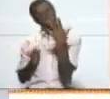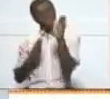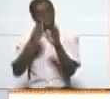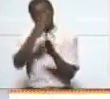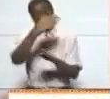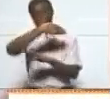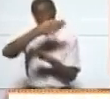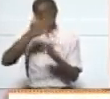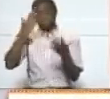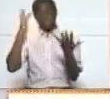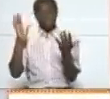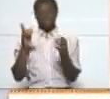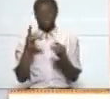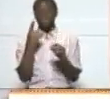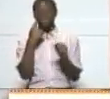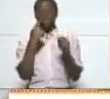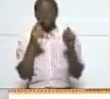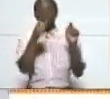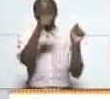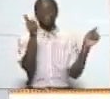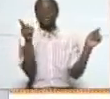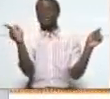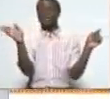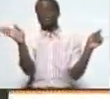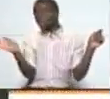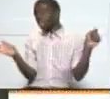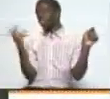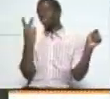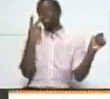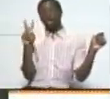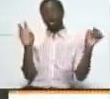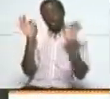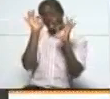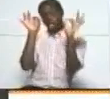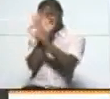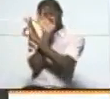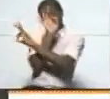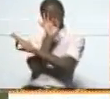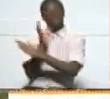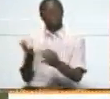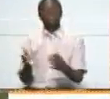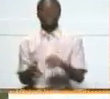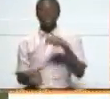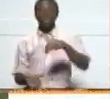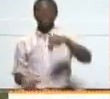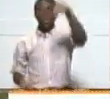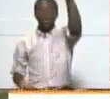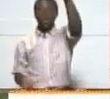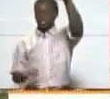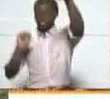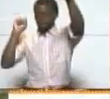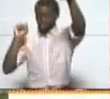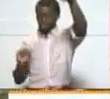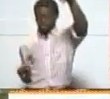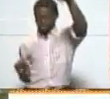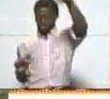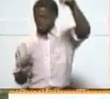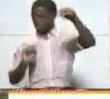Sería que uno lo vio doble. Ya va, ya va. Norte, sur,